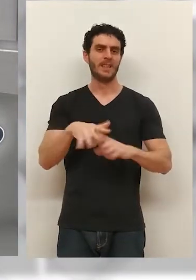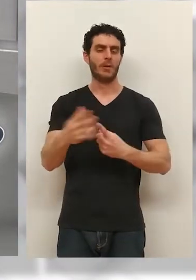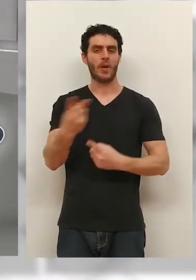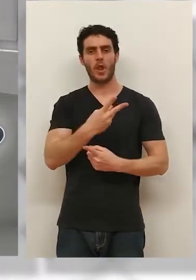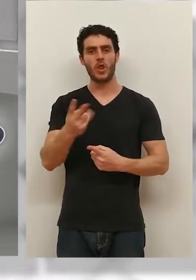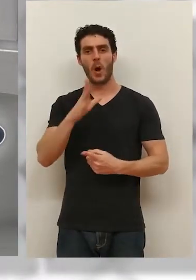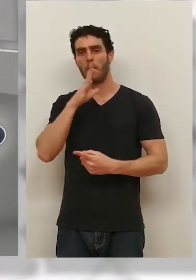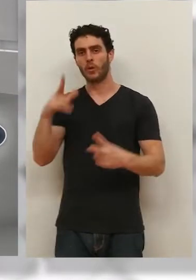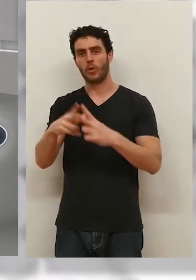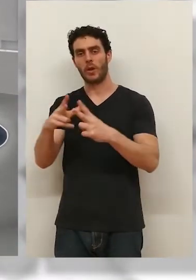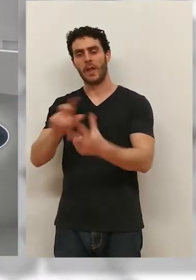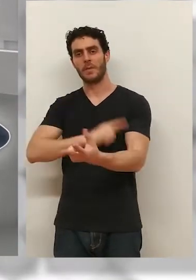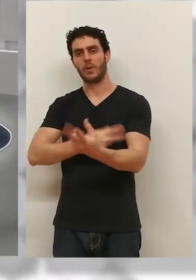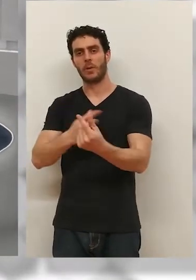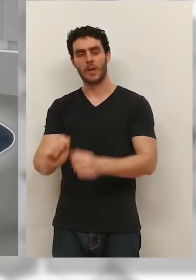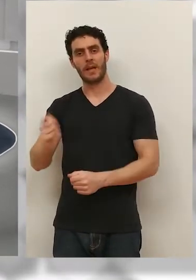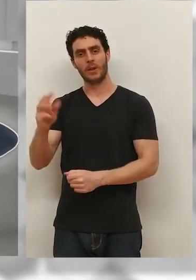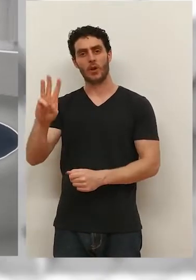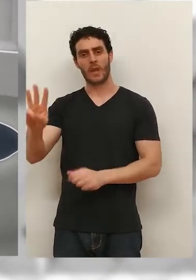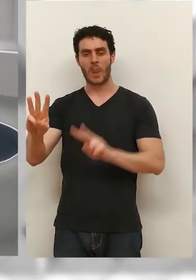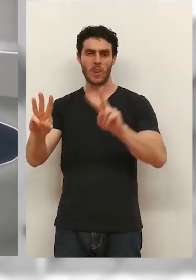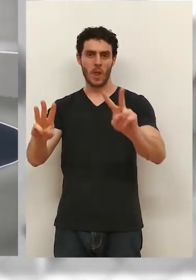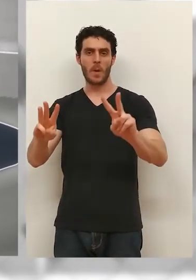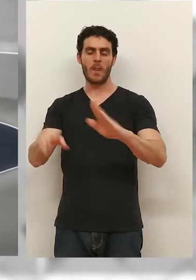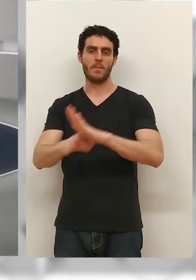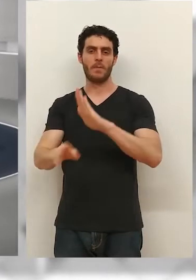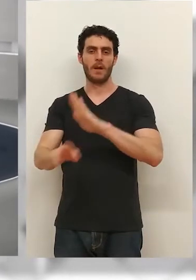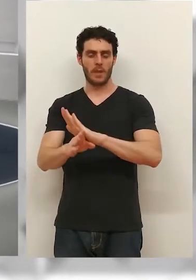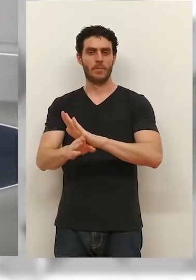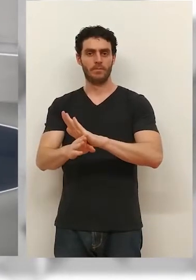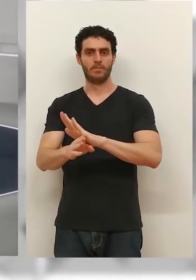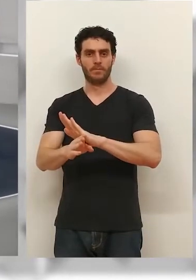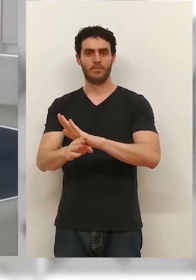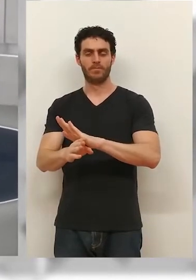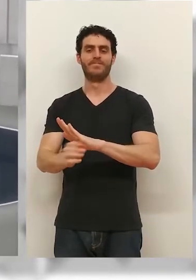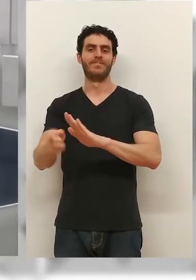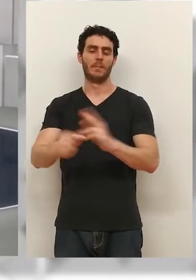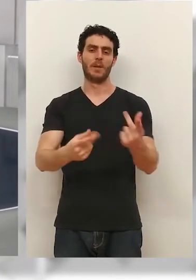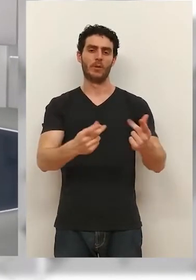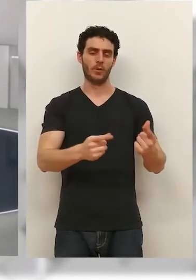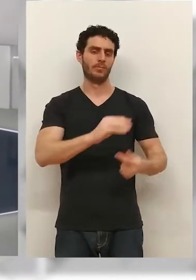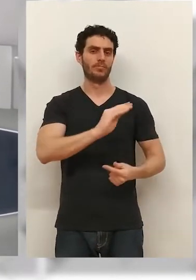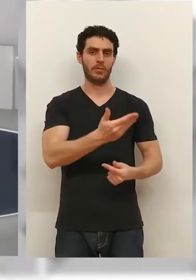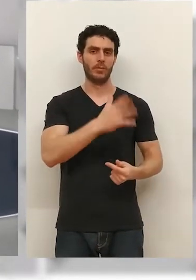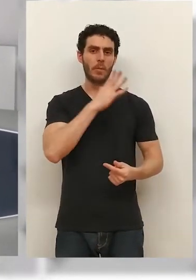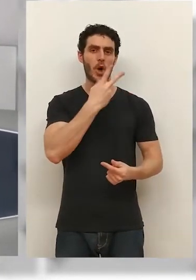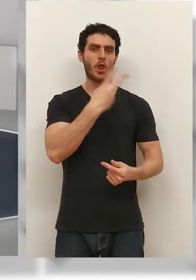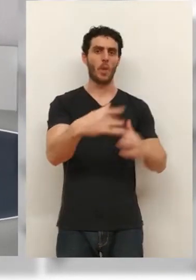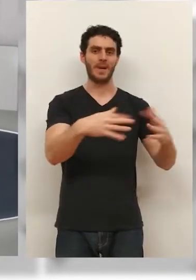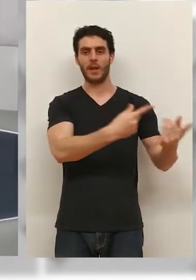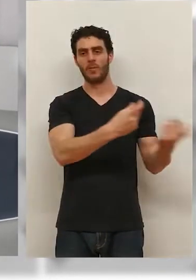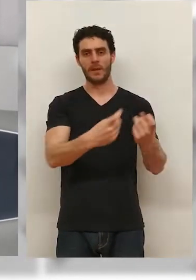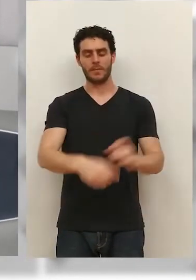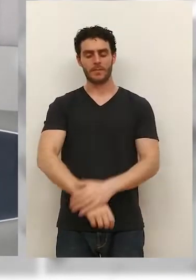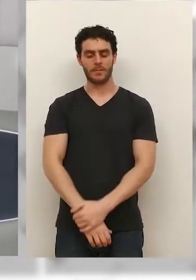distintas. Los de Llona consiguieron la victoria por 3-2 para certificar la permanencia y dejar al vecino muy tocado a falta de dos